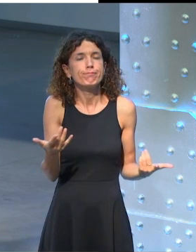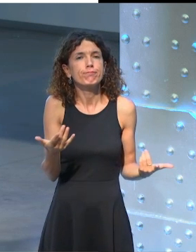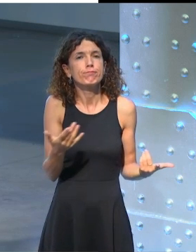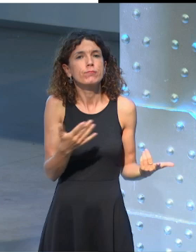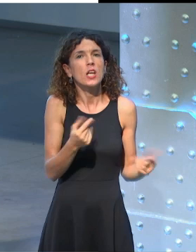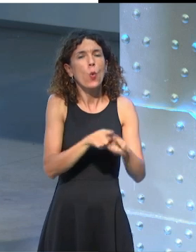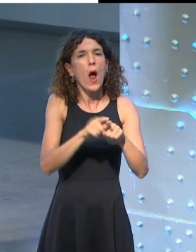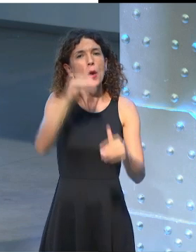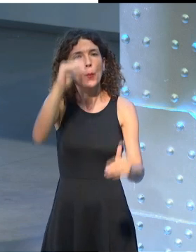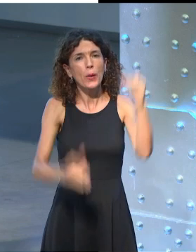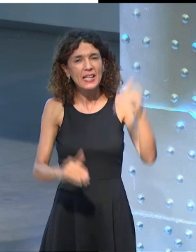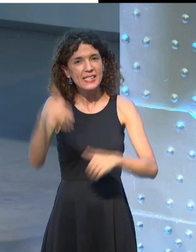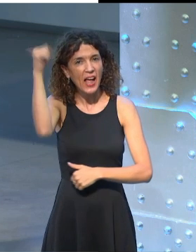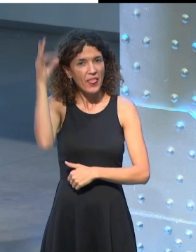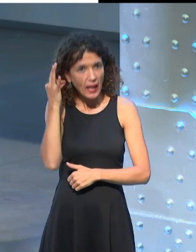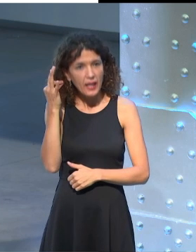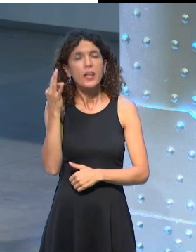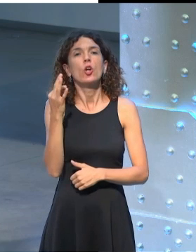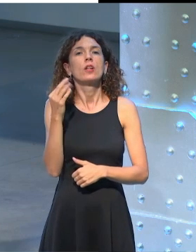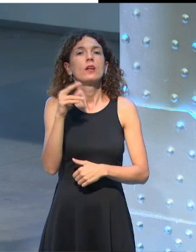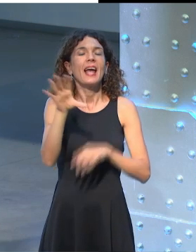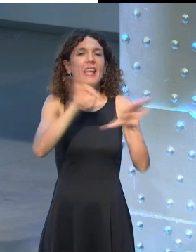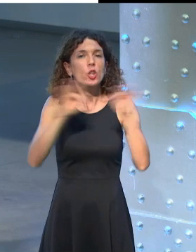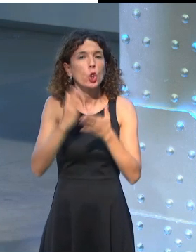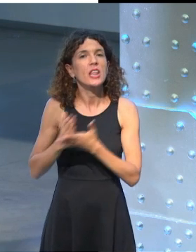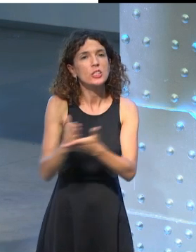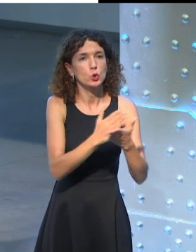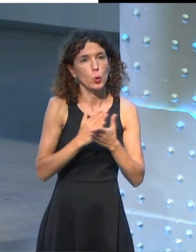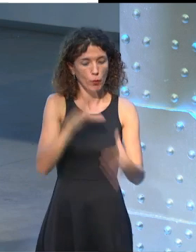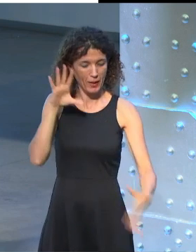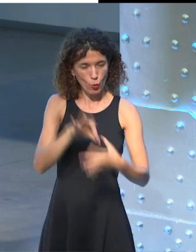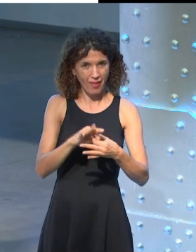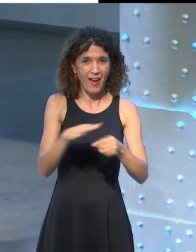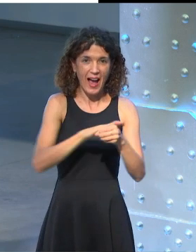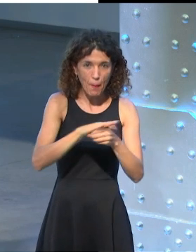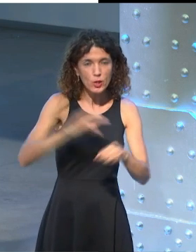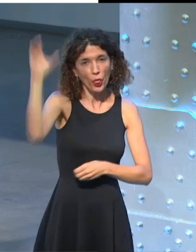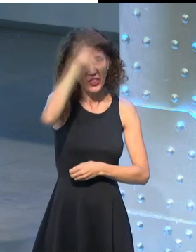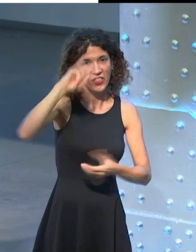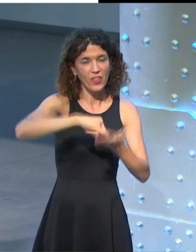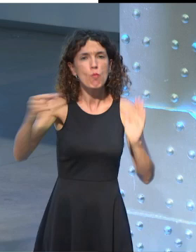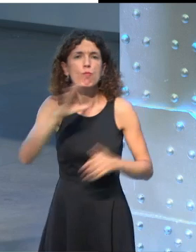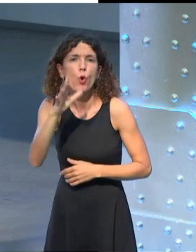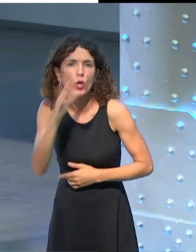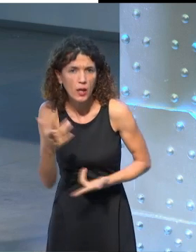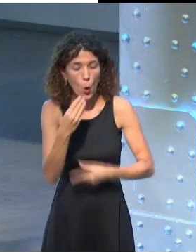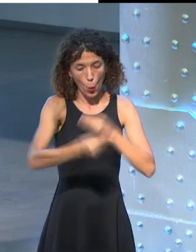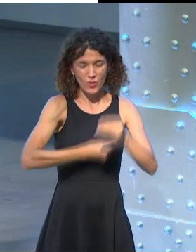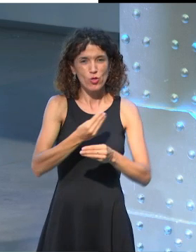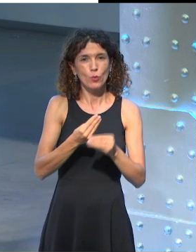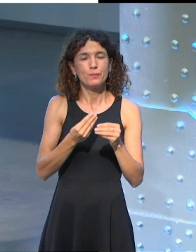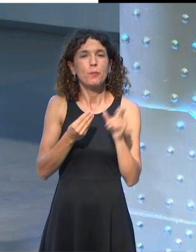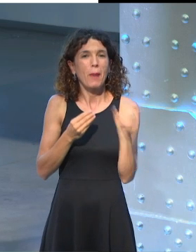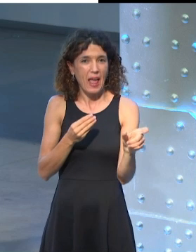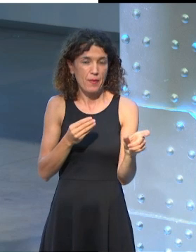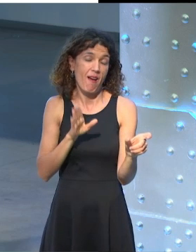existe una brecha de género en la elección de estudios, vinculados a los ámbitos de ciencia y tecnología. Estamos utilizando un término